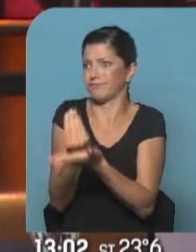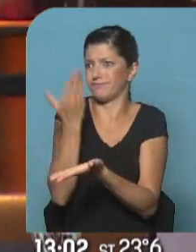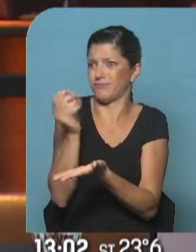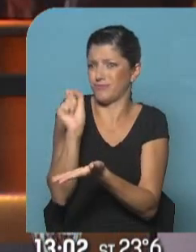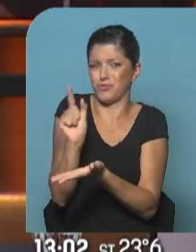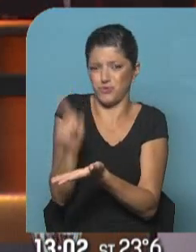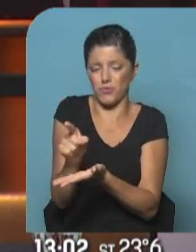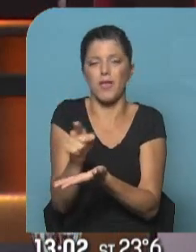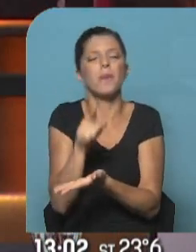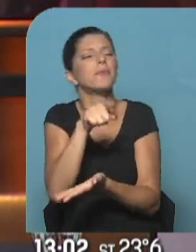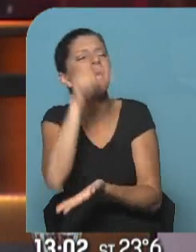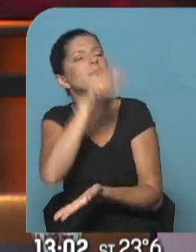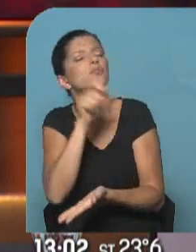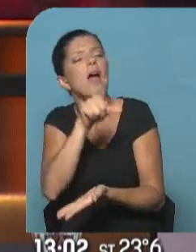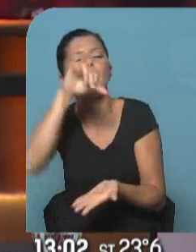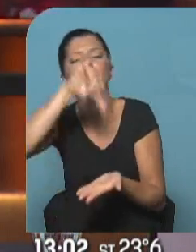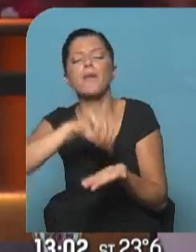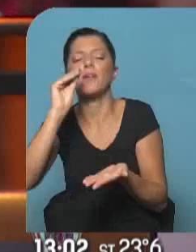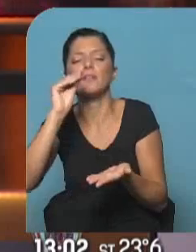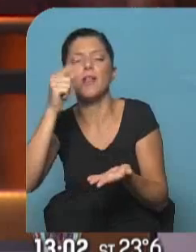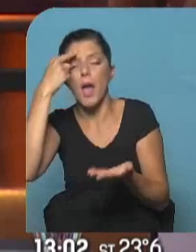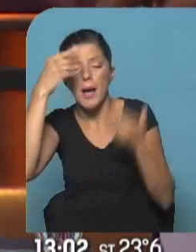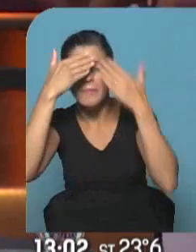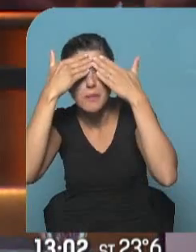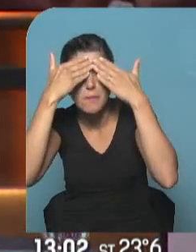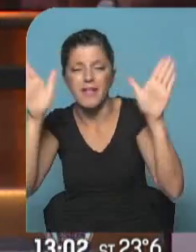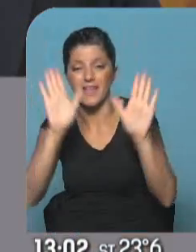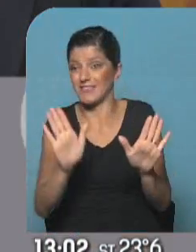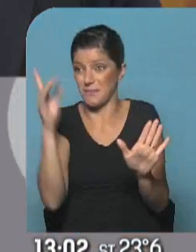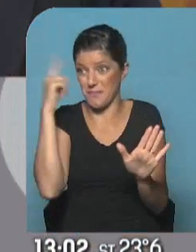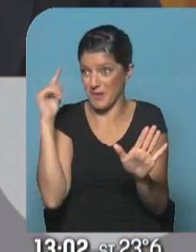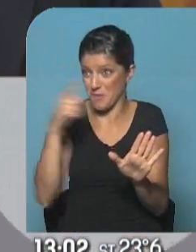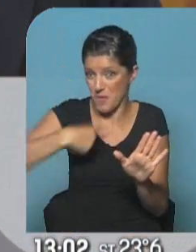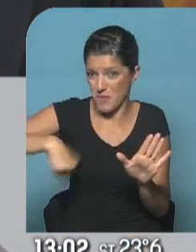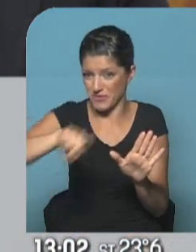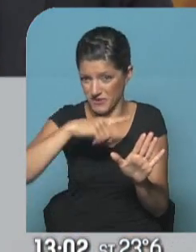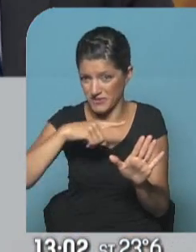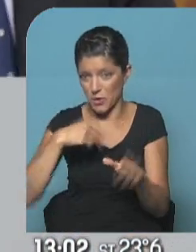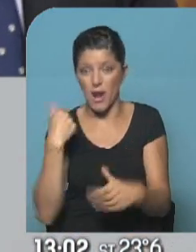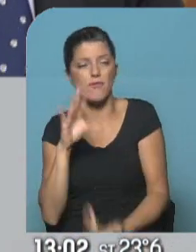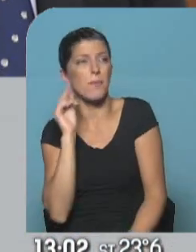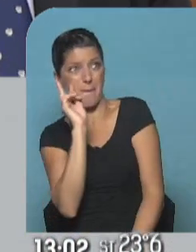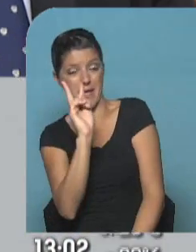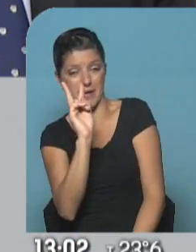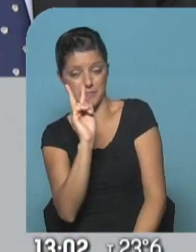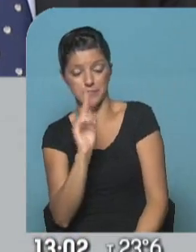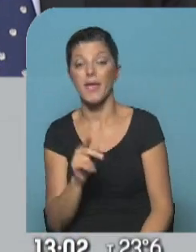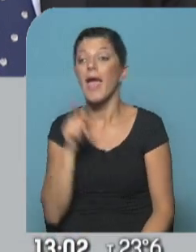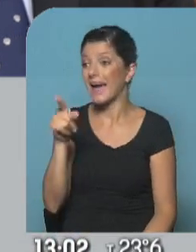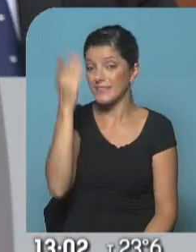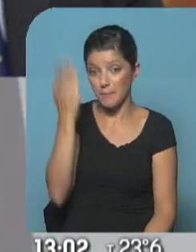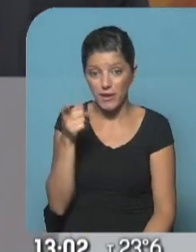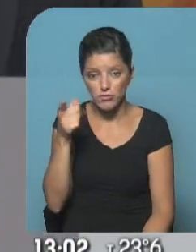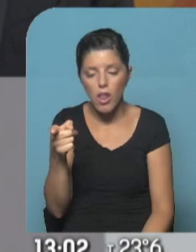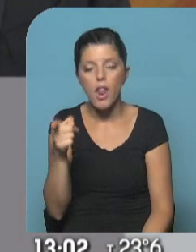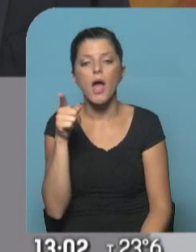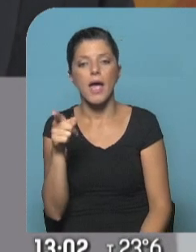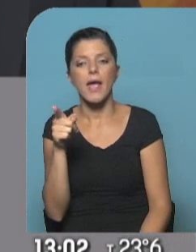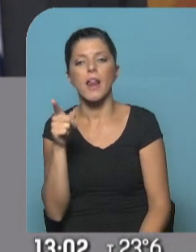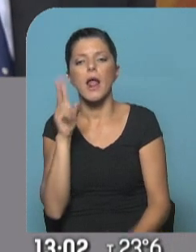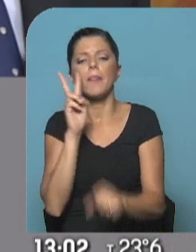sumarlo en una segunda vuelta? Es increíble, ¿no? Porque Bolsonaro representa lo que todos nosotros imaginamos que el brasileño